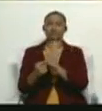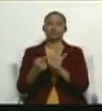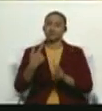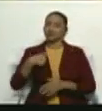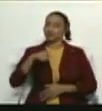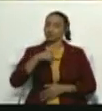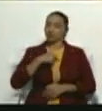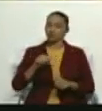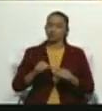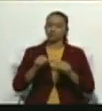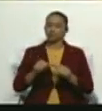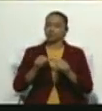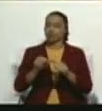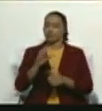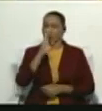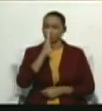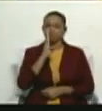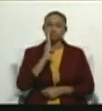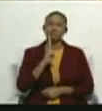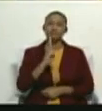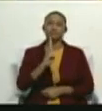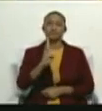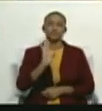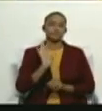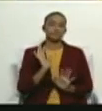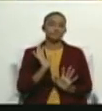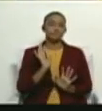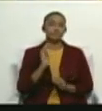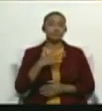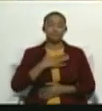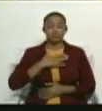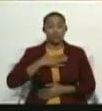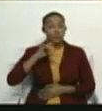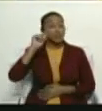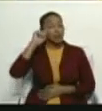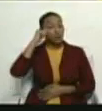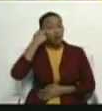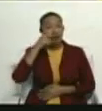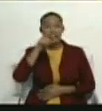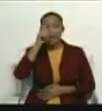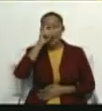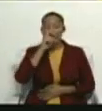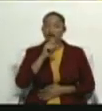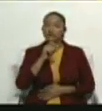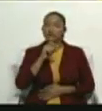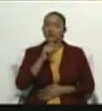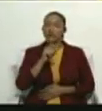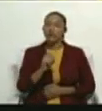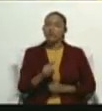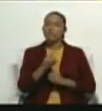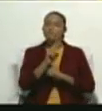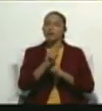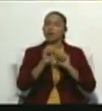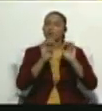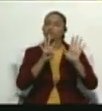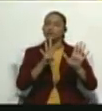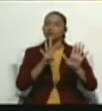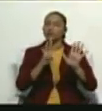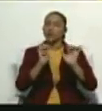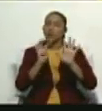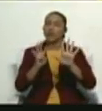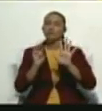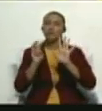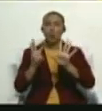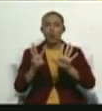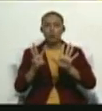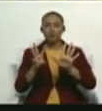otros, nos trazó. Yo recuerdo, aquí vinimos en el año 98, no sé si Adán se acuerda, en